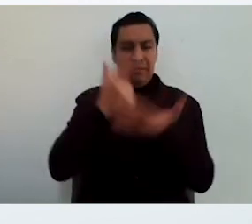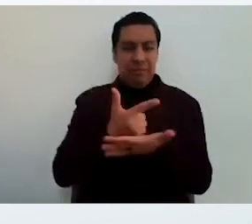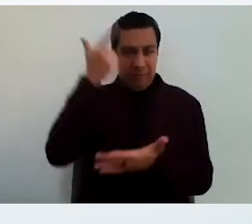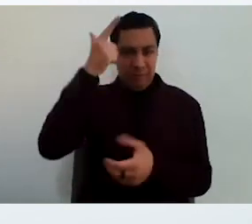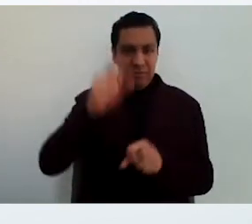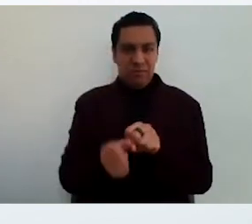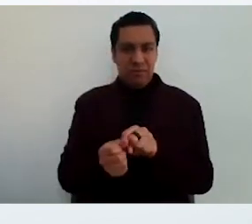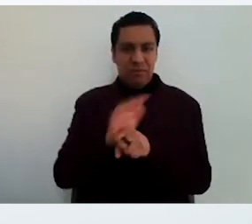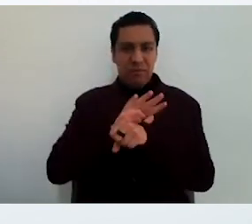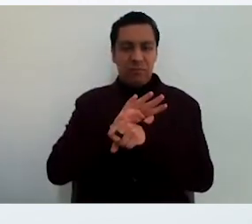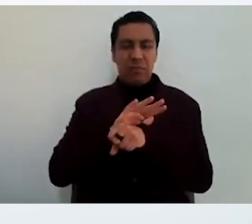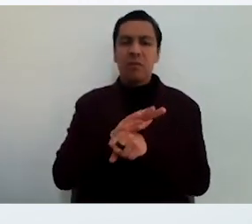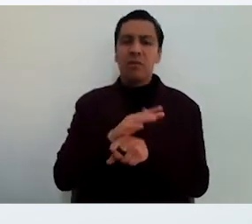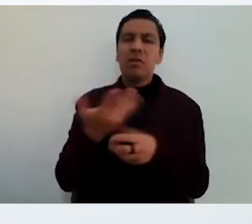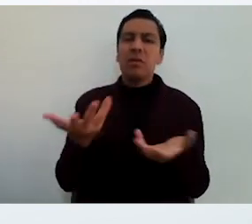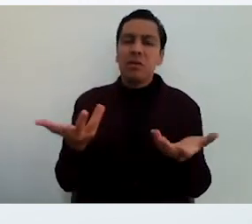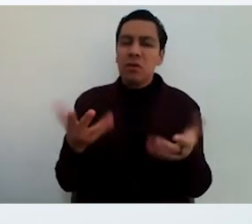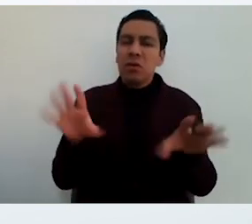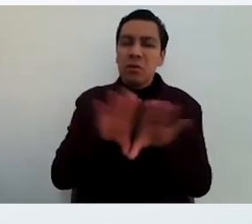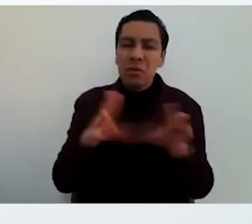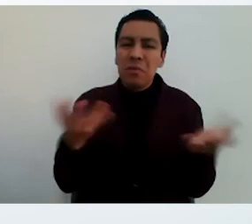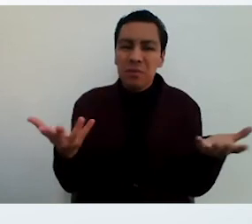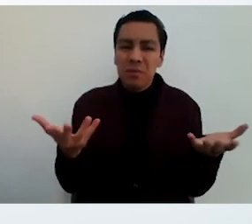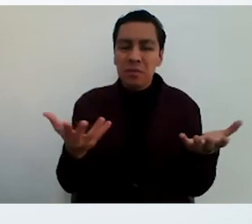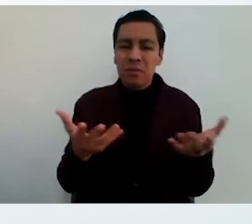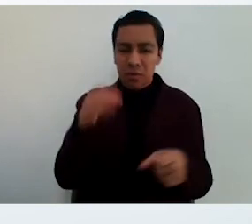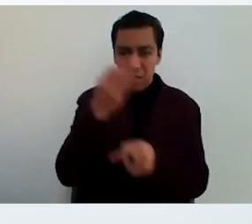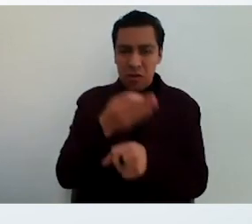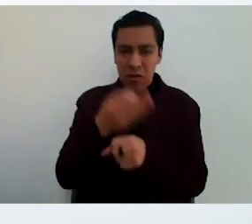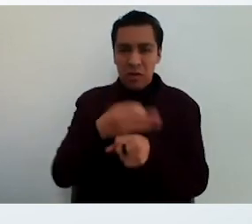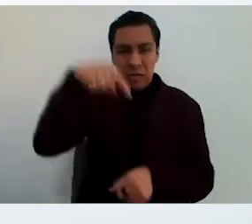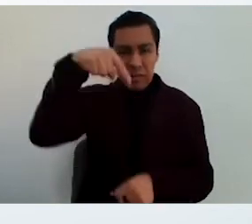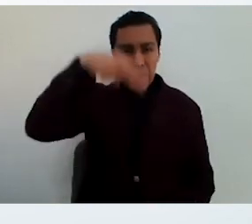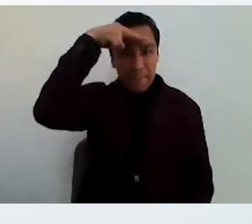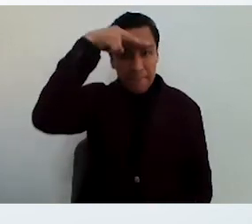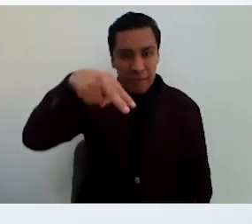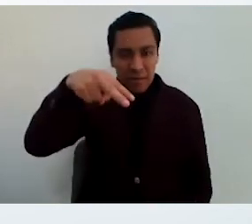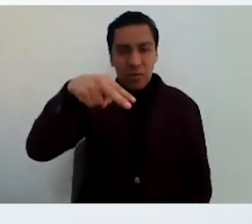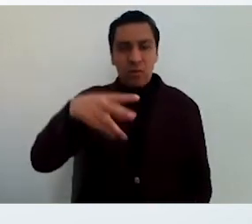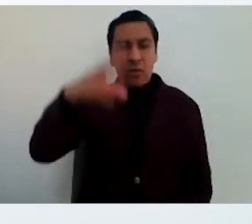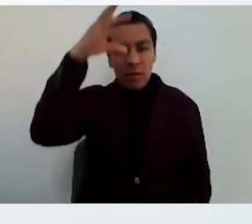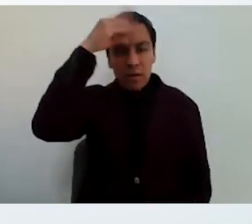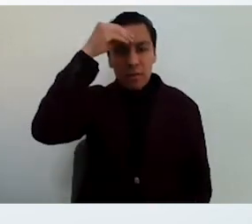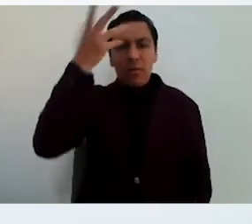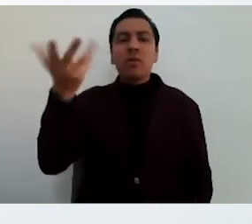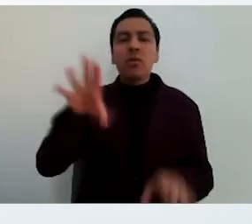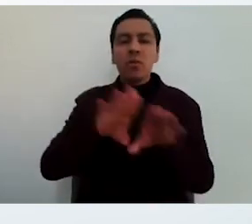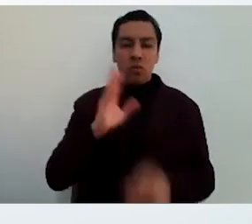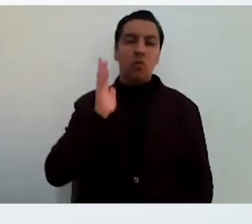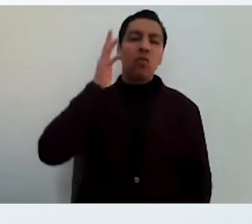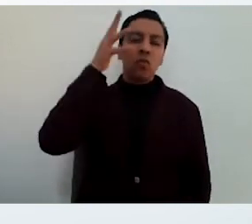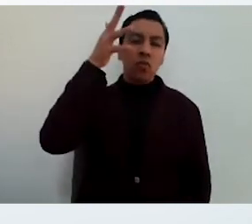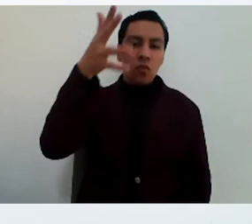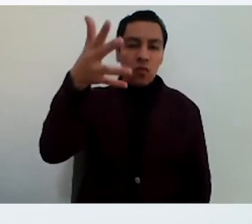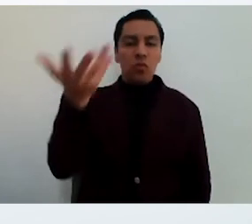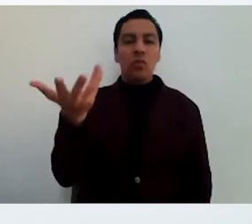eh, directo y sin preámbulos, nos está dejando enseñanzas como para ir construyendo una